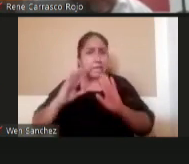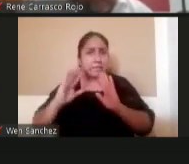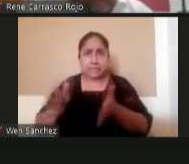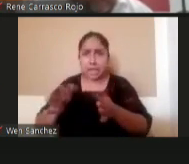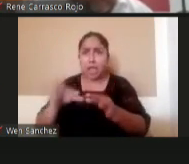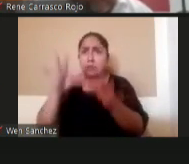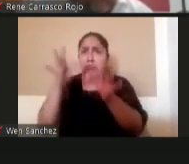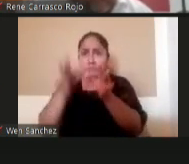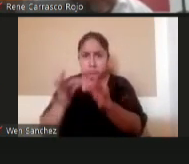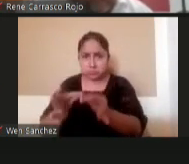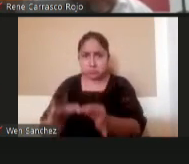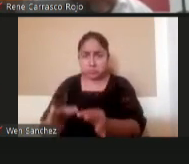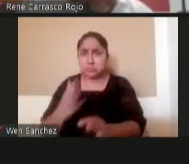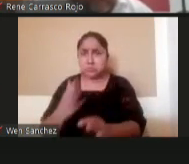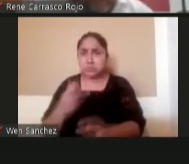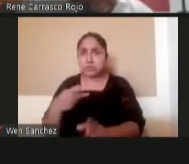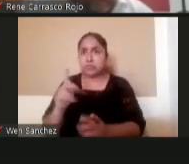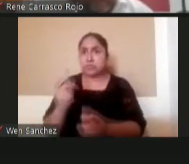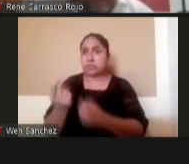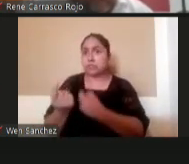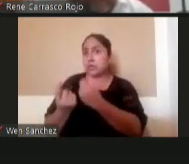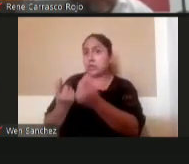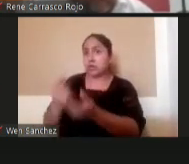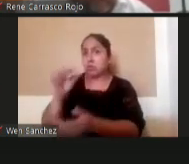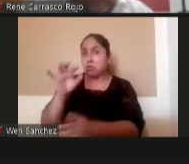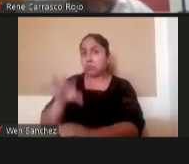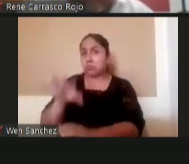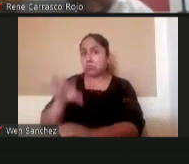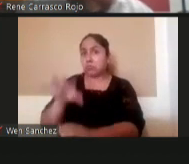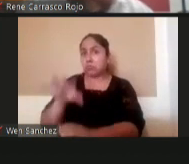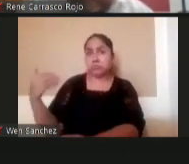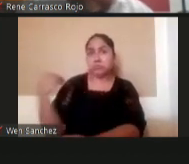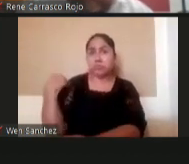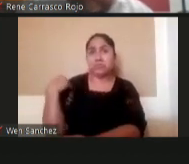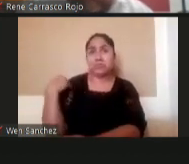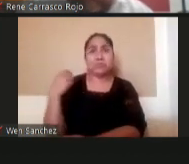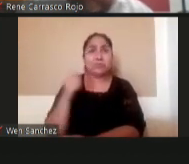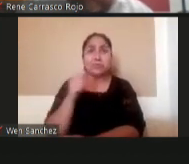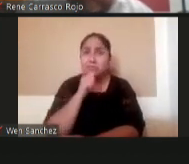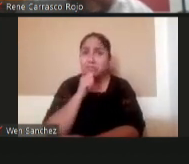no se regulariza, y quiero creer que es porque